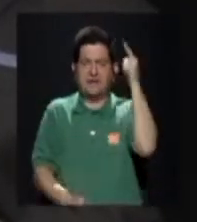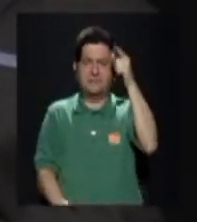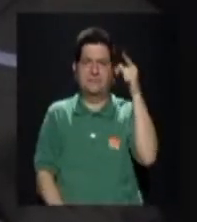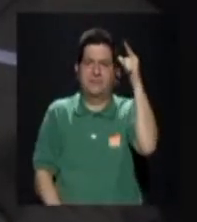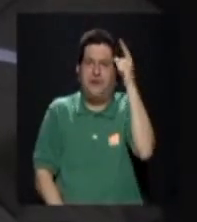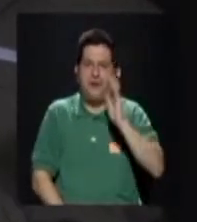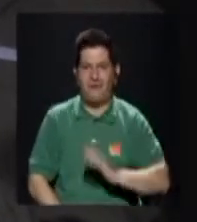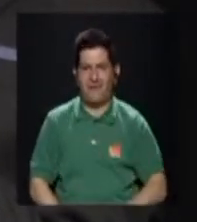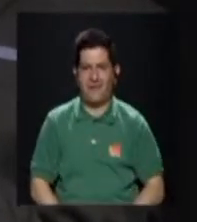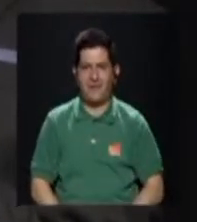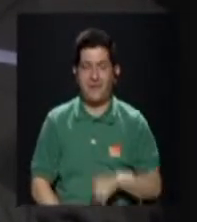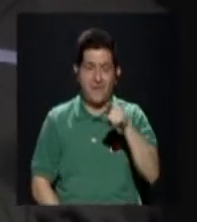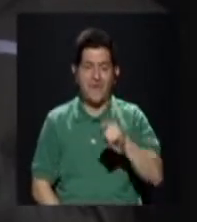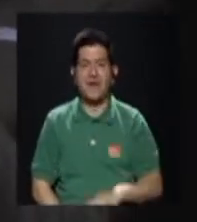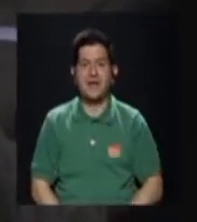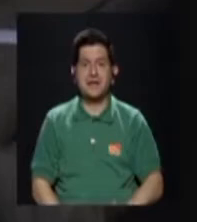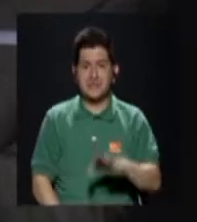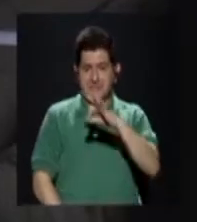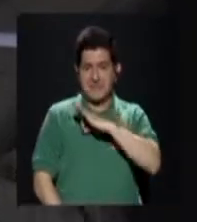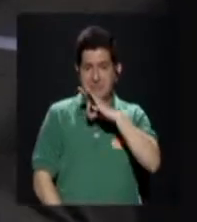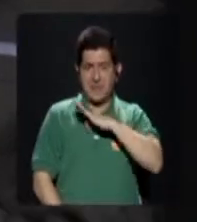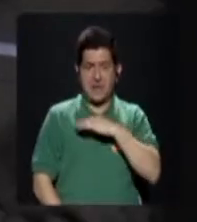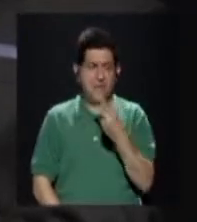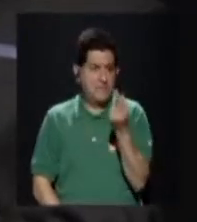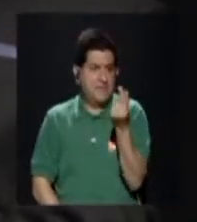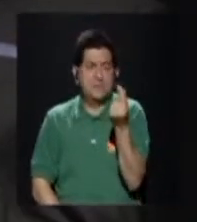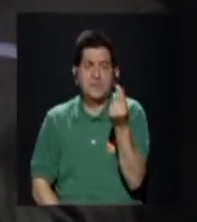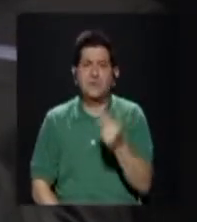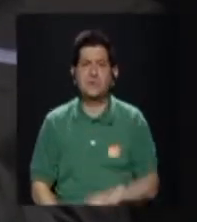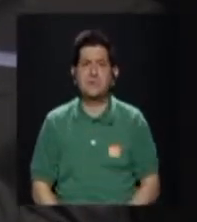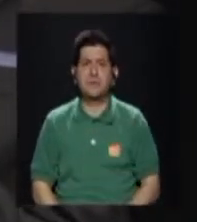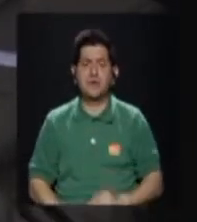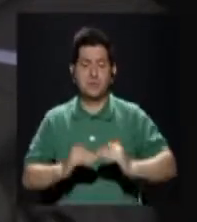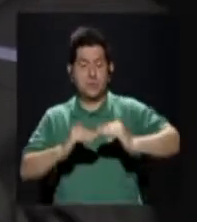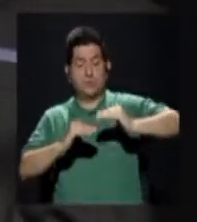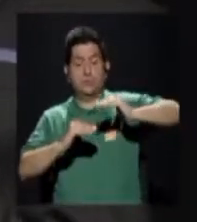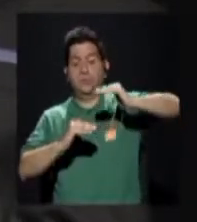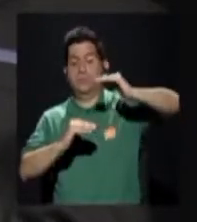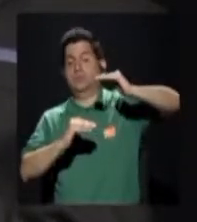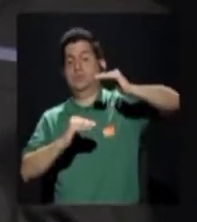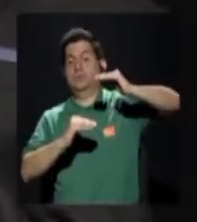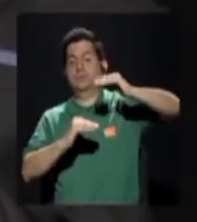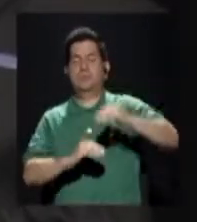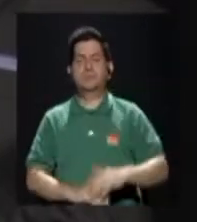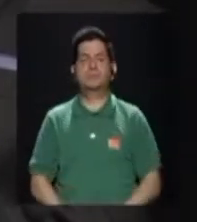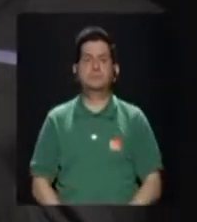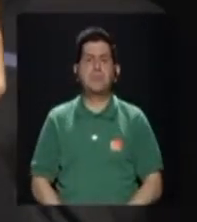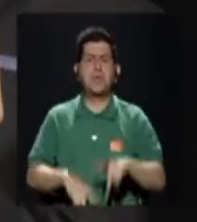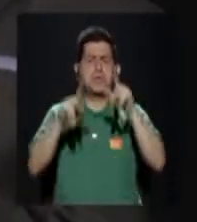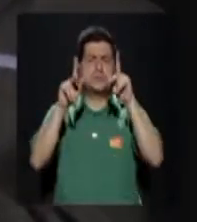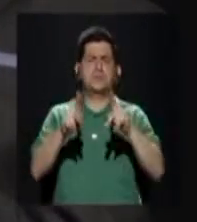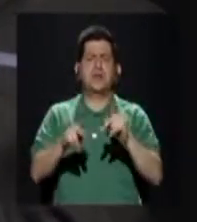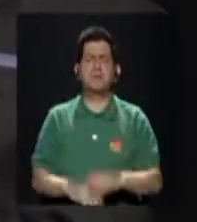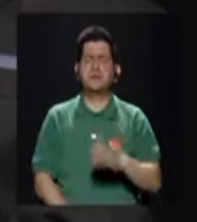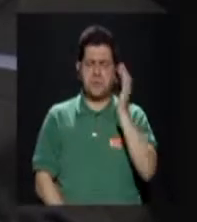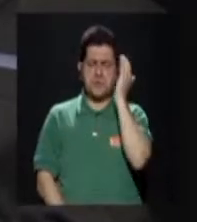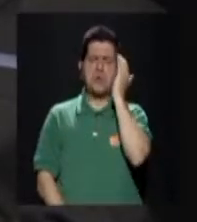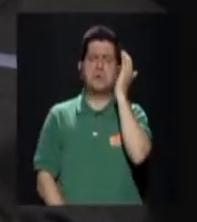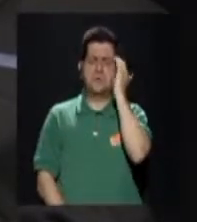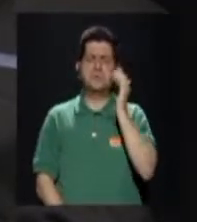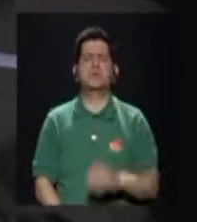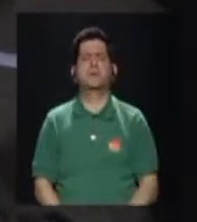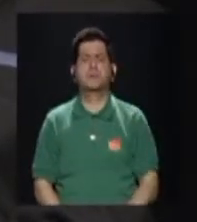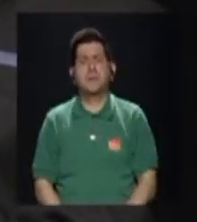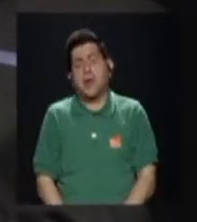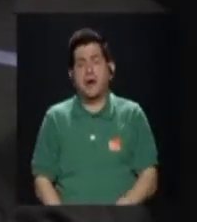obviamente, el margen de utilidad que le va a poner a los productos va a ser muy alto. Y si es una persona consciente, va a trabajar